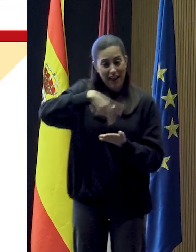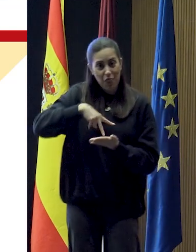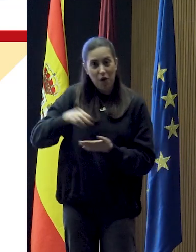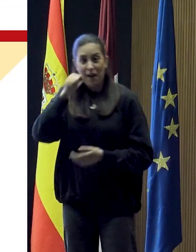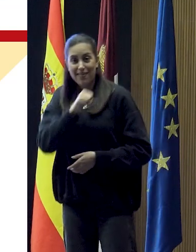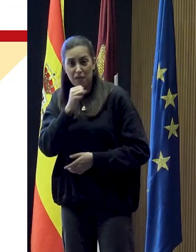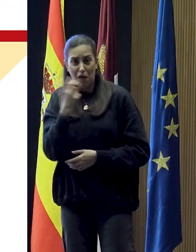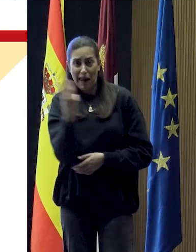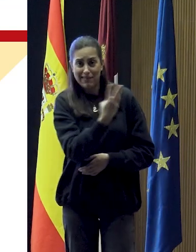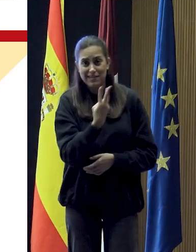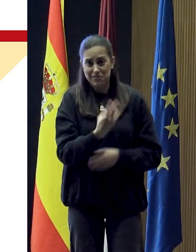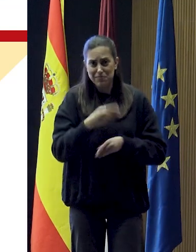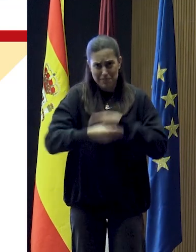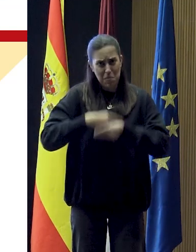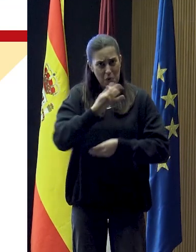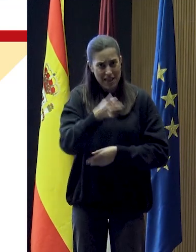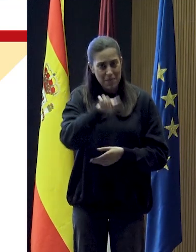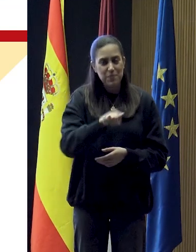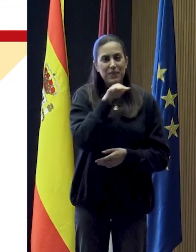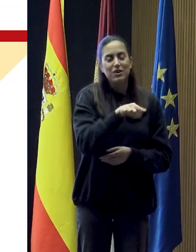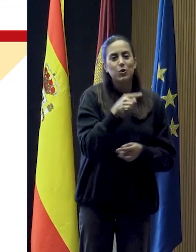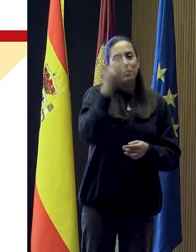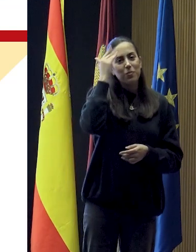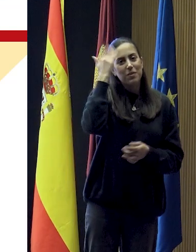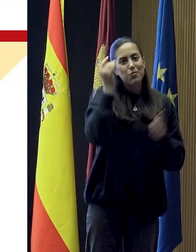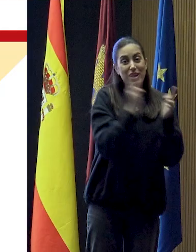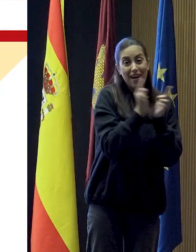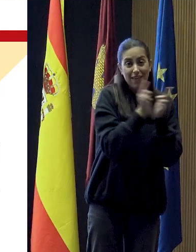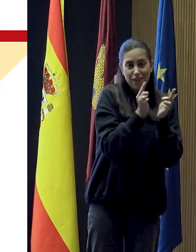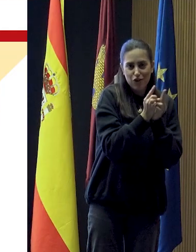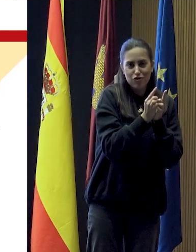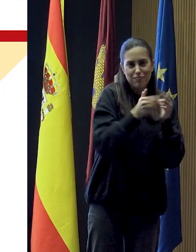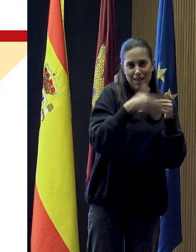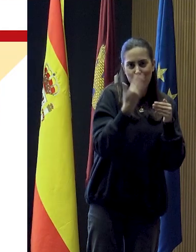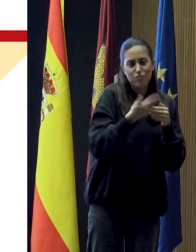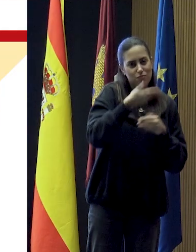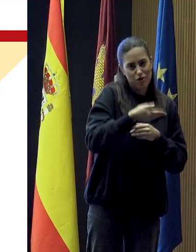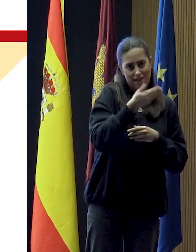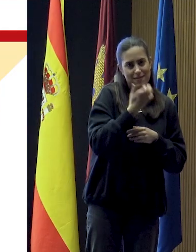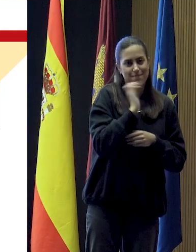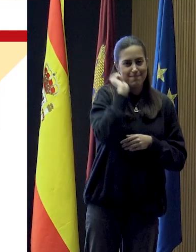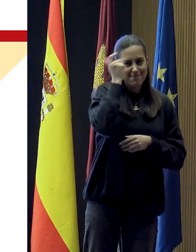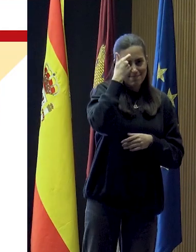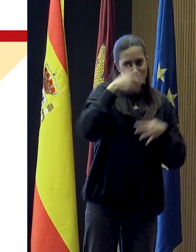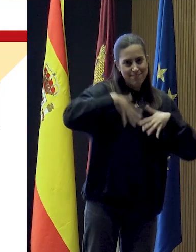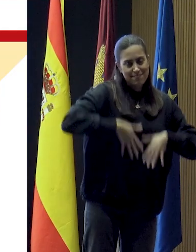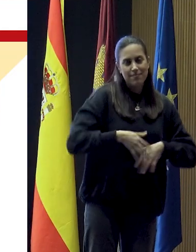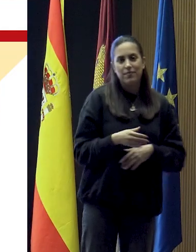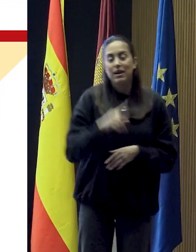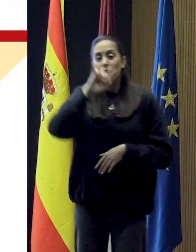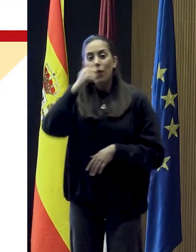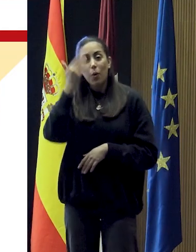vez. Entonces, ahí la memoria a corto plazo es muy importante para aprender estos conceptos. Y ya estaría la memoria a largo plazo, que